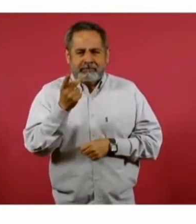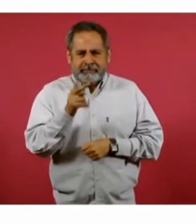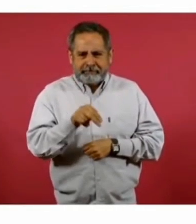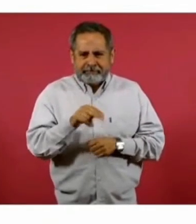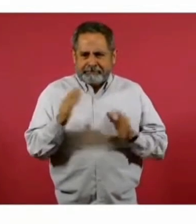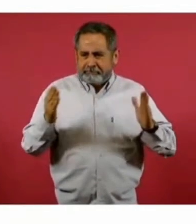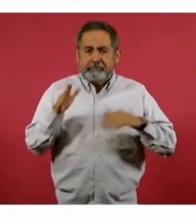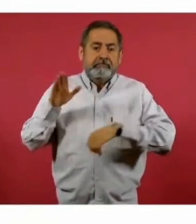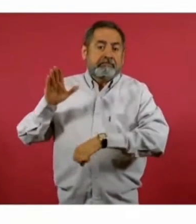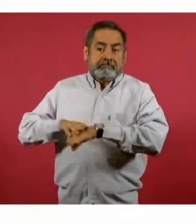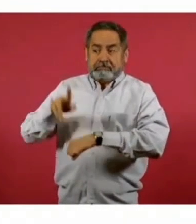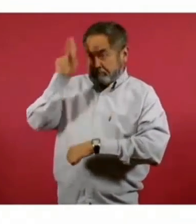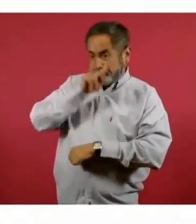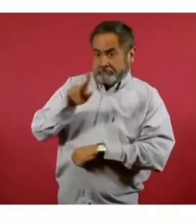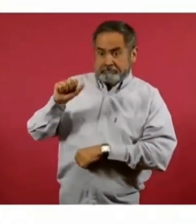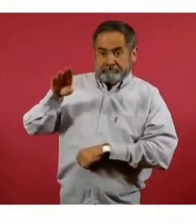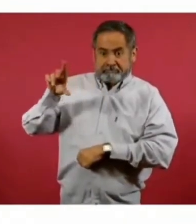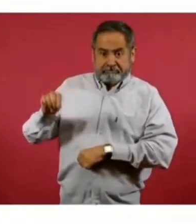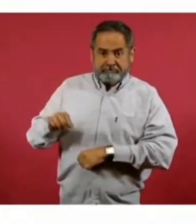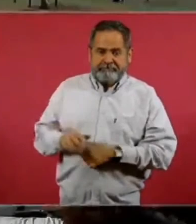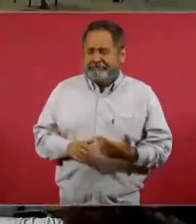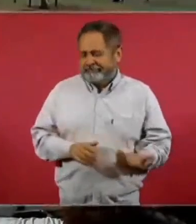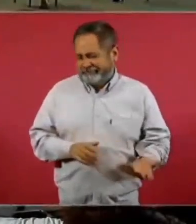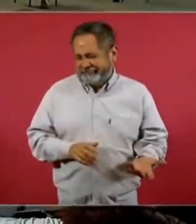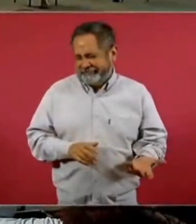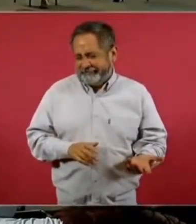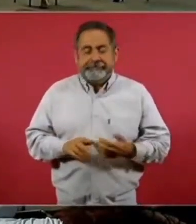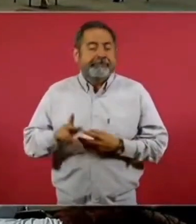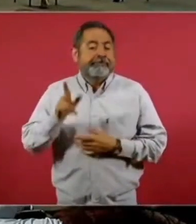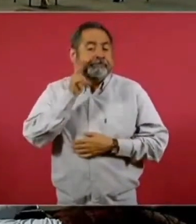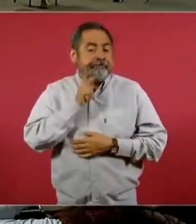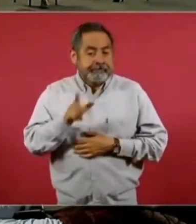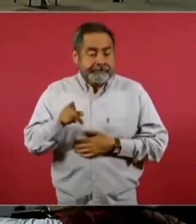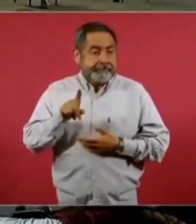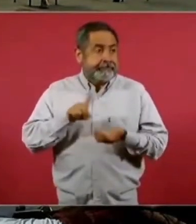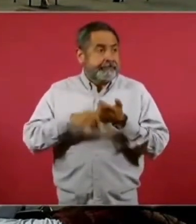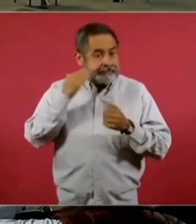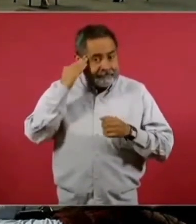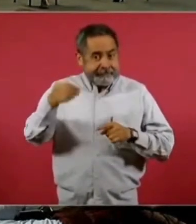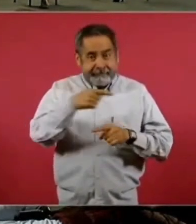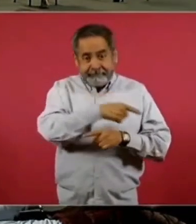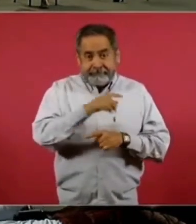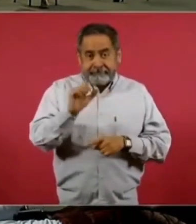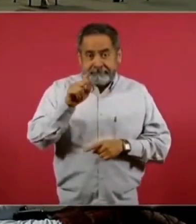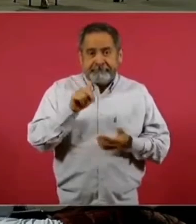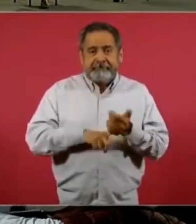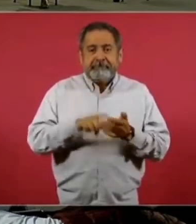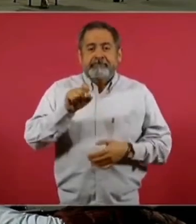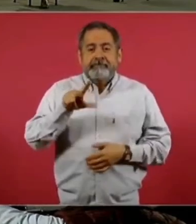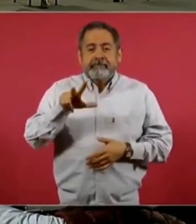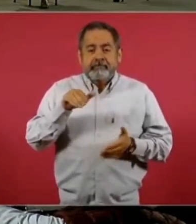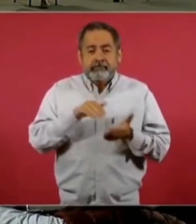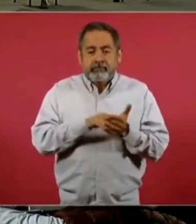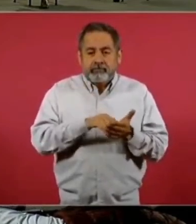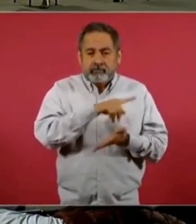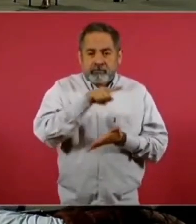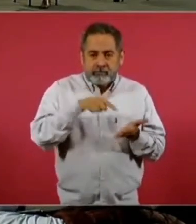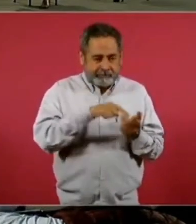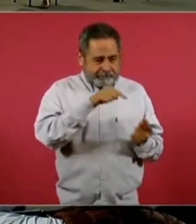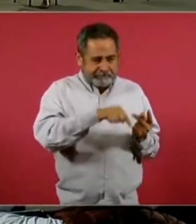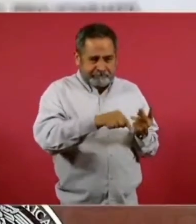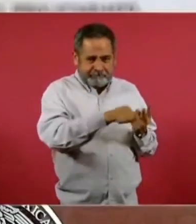Nieto. Pemex, en la época de Peña Nieto, detectó 28.000 tomas clandestinas. Este